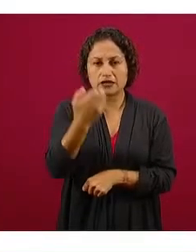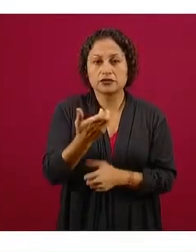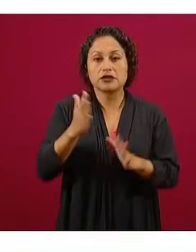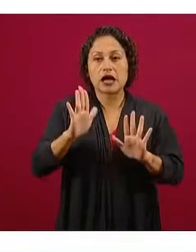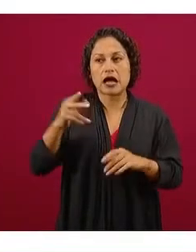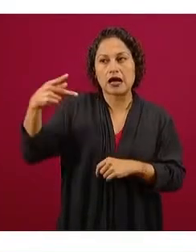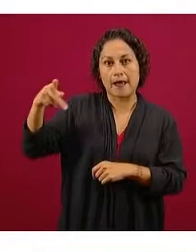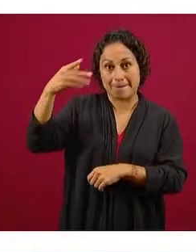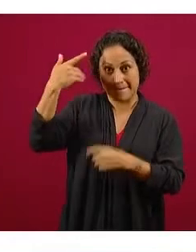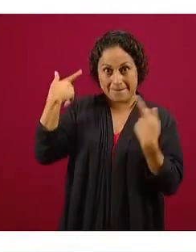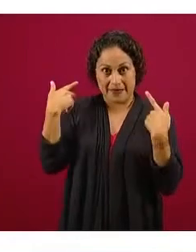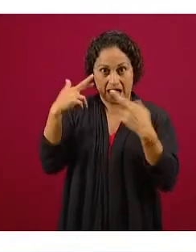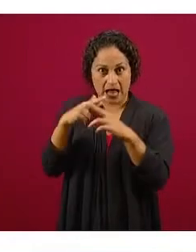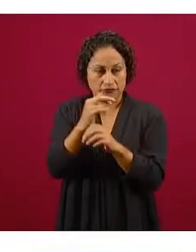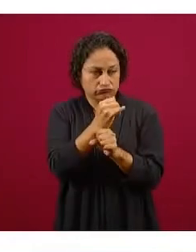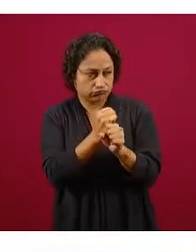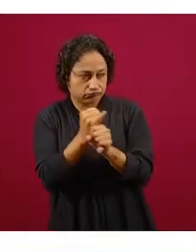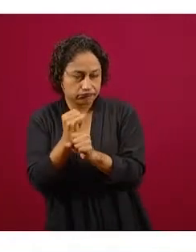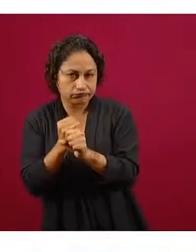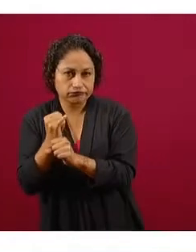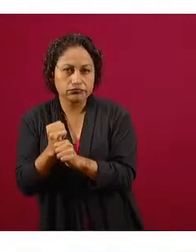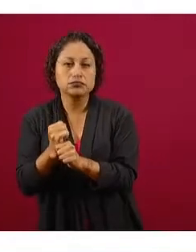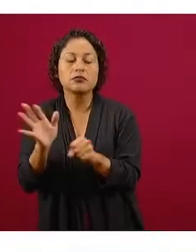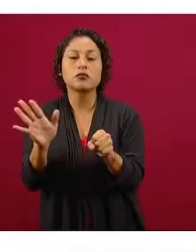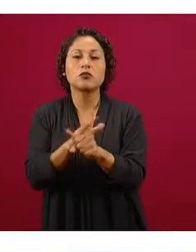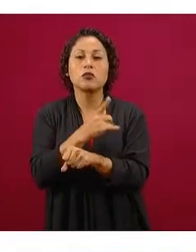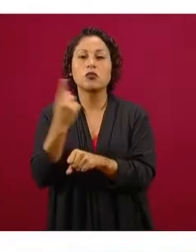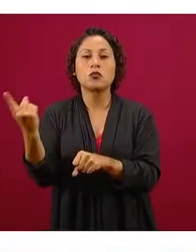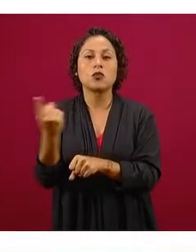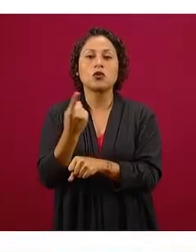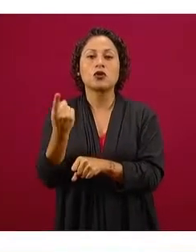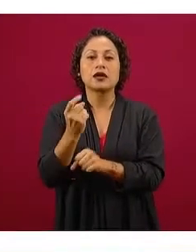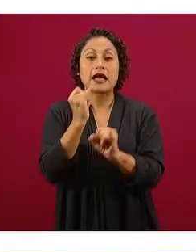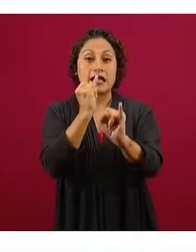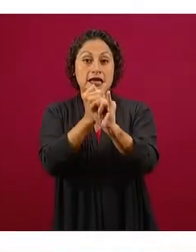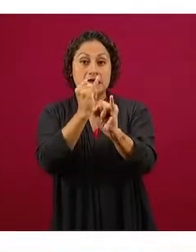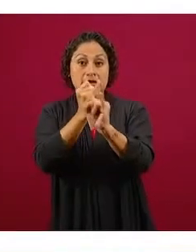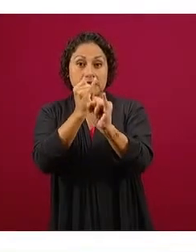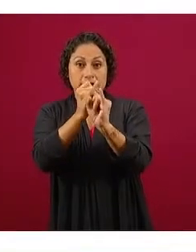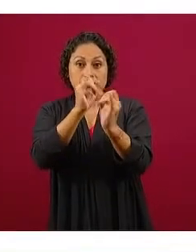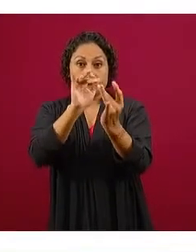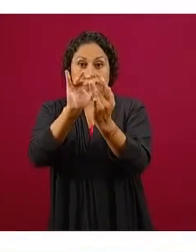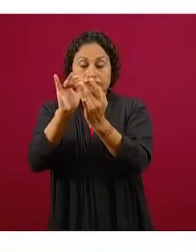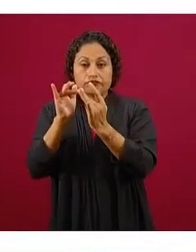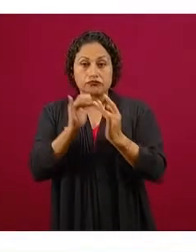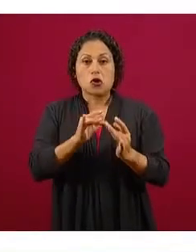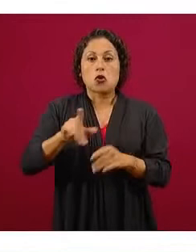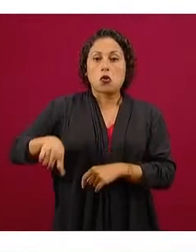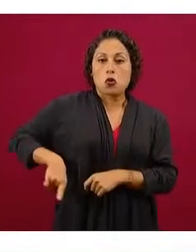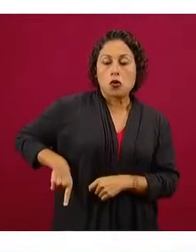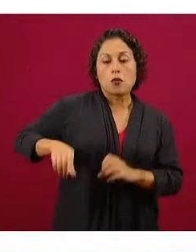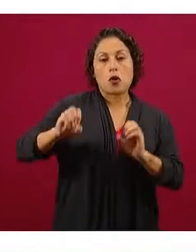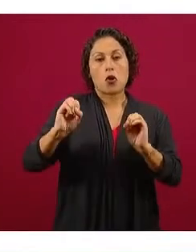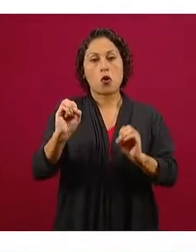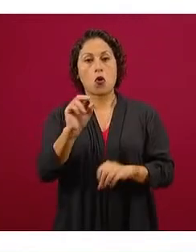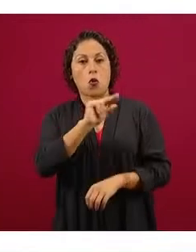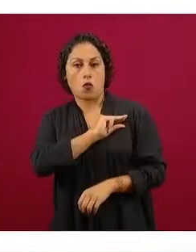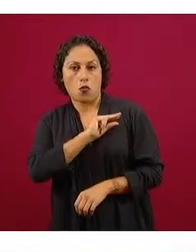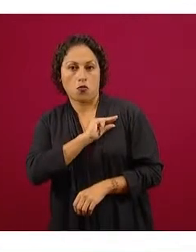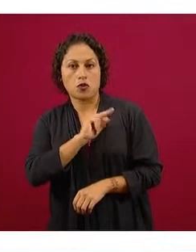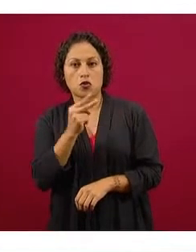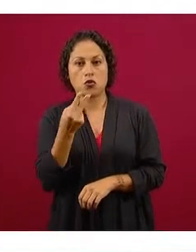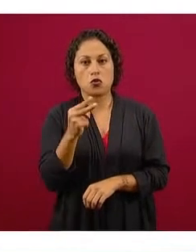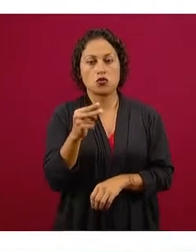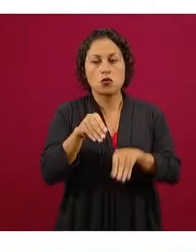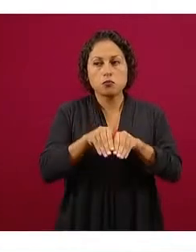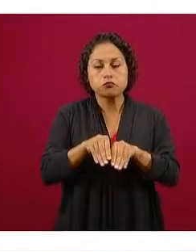profesor en la baja credibilidad que habían tenido los medios electrónicos, privados y públicos, y en el aumento